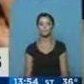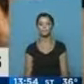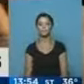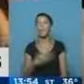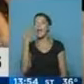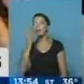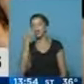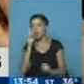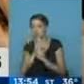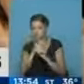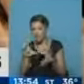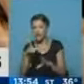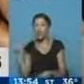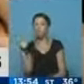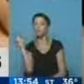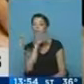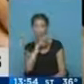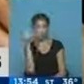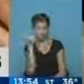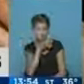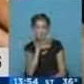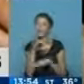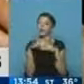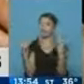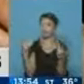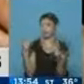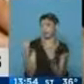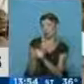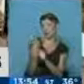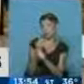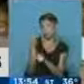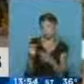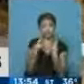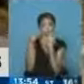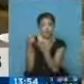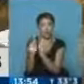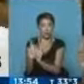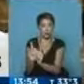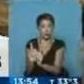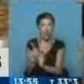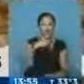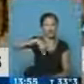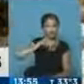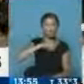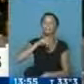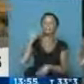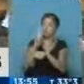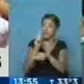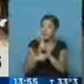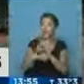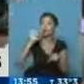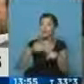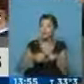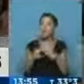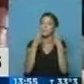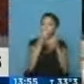descalificatoria a la mujer y el género femenino por tanto no podemos estar acompañando a aquellas que defendemos las políticas de género que defendemos la